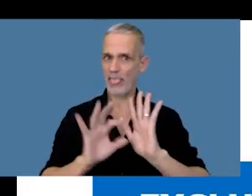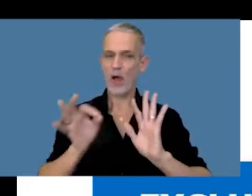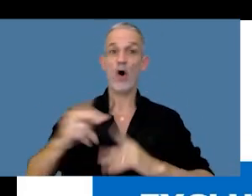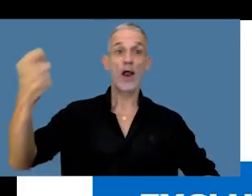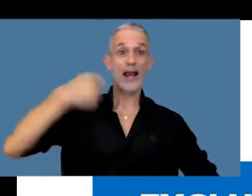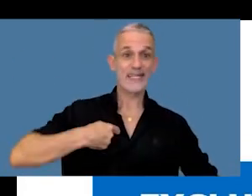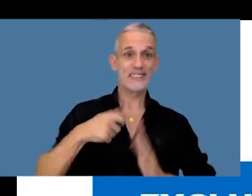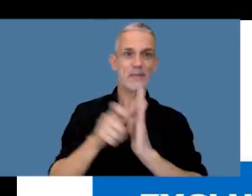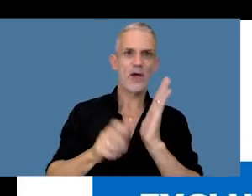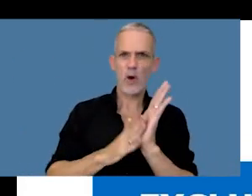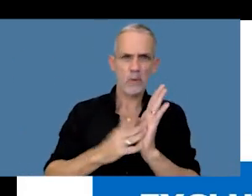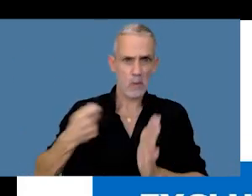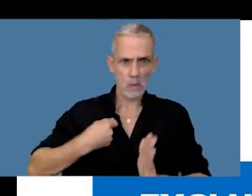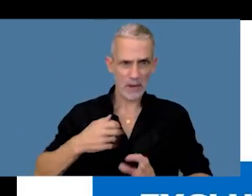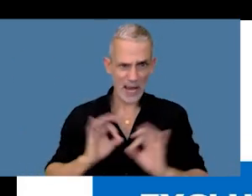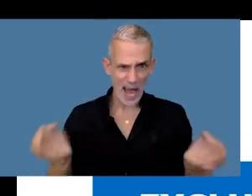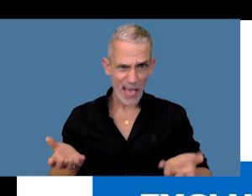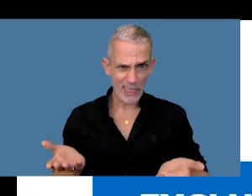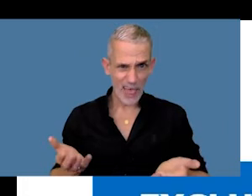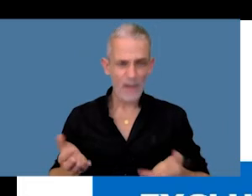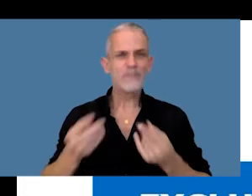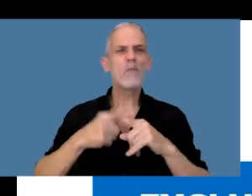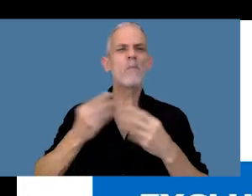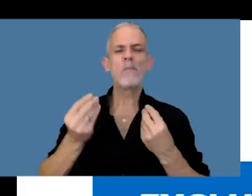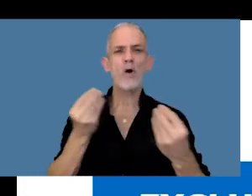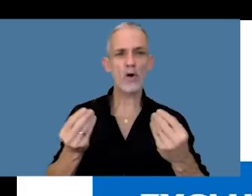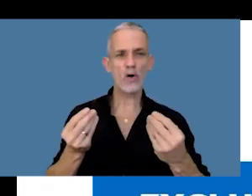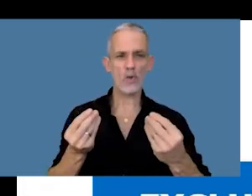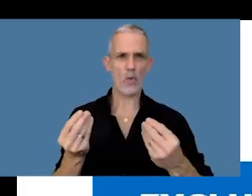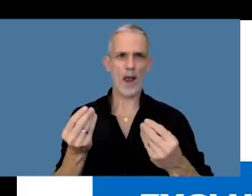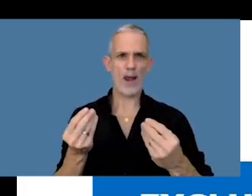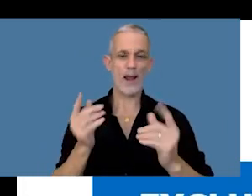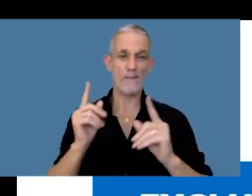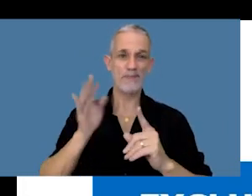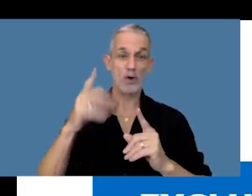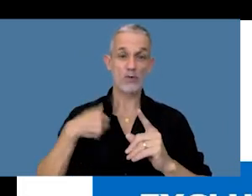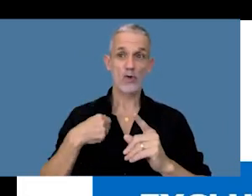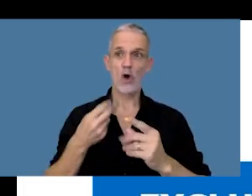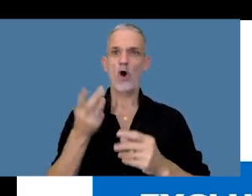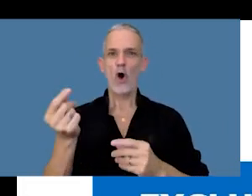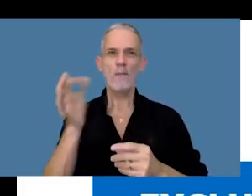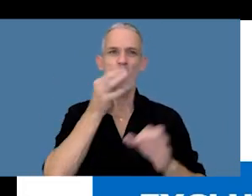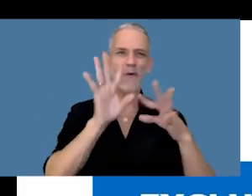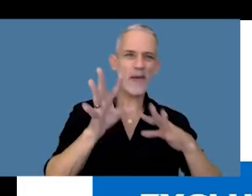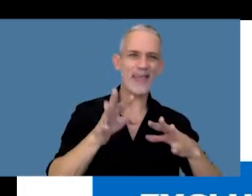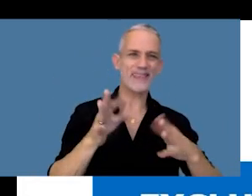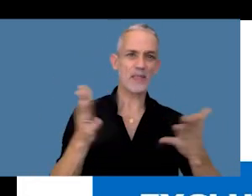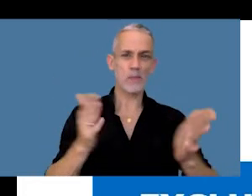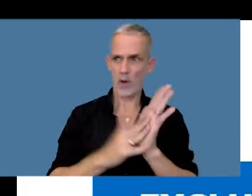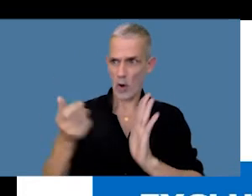recibir comprobantes por, digamos, lo que sean las compras o las ventas que se